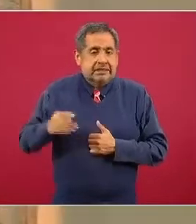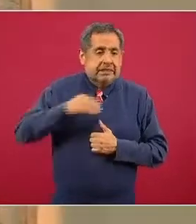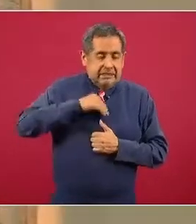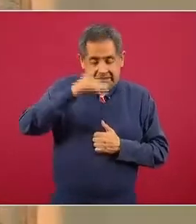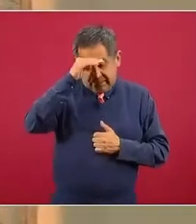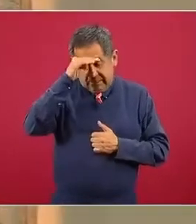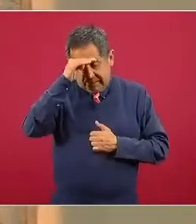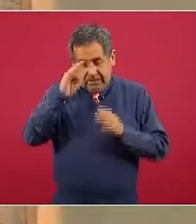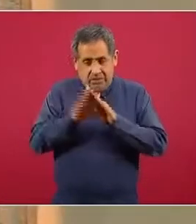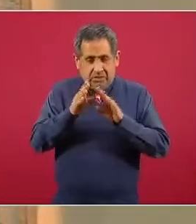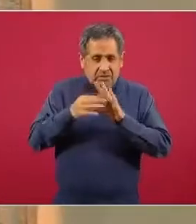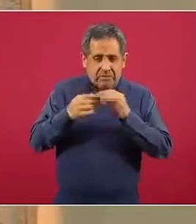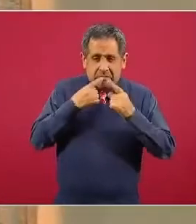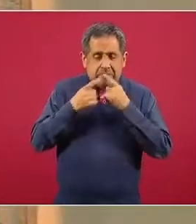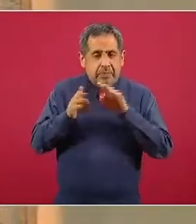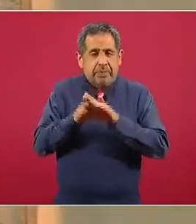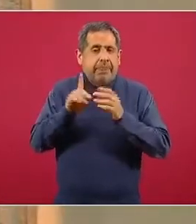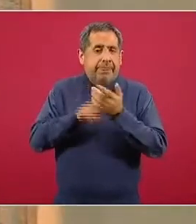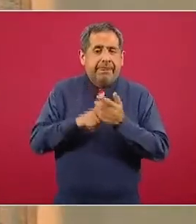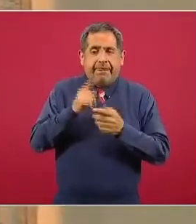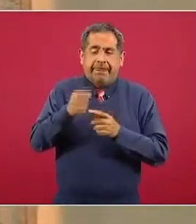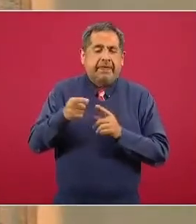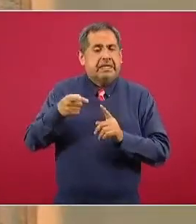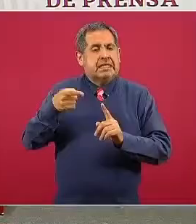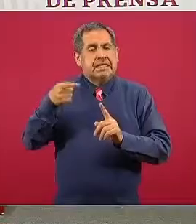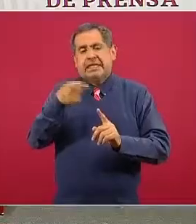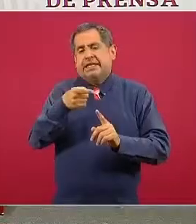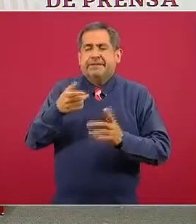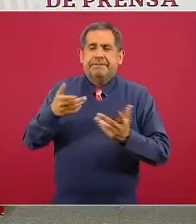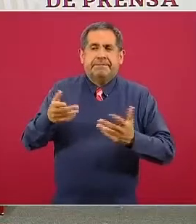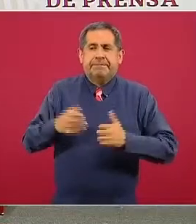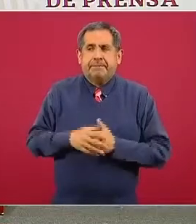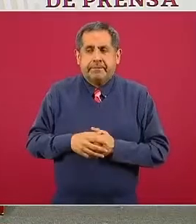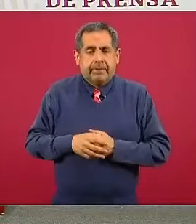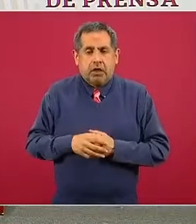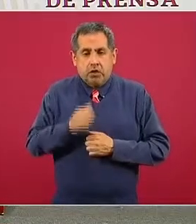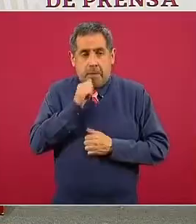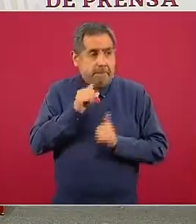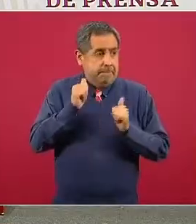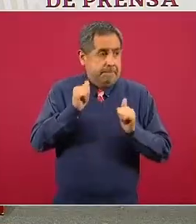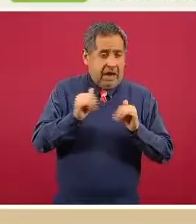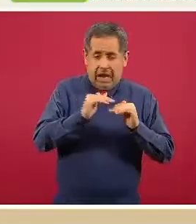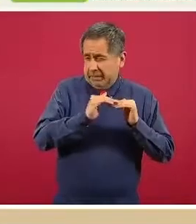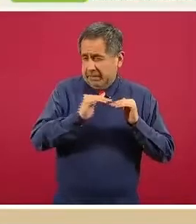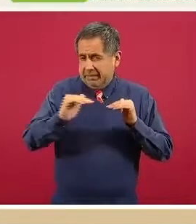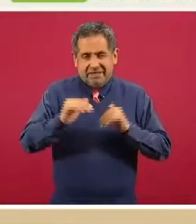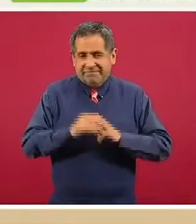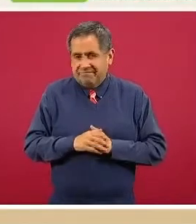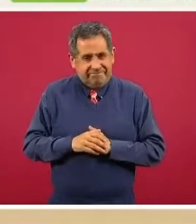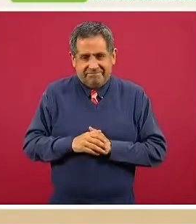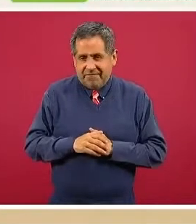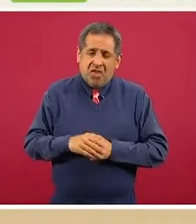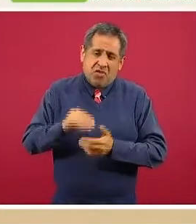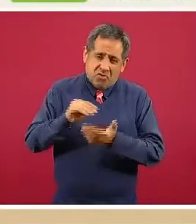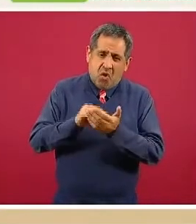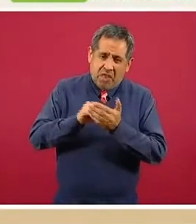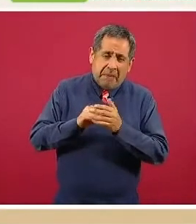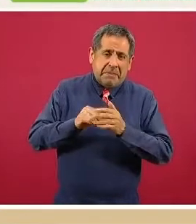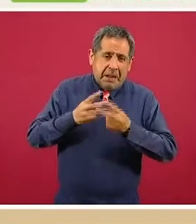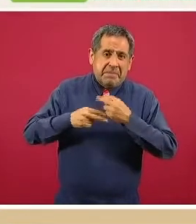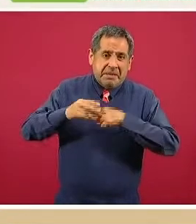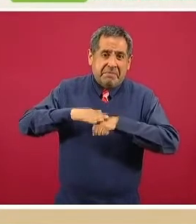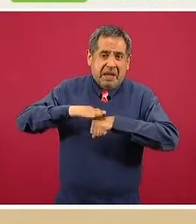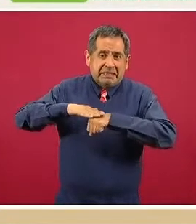de estas medidas, lógicamente una estabilización. Todavía no la vemos, todavía tenemos esa tendencia